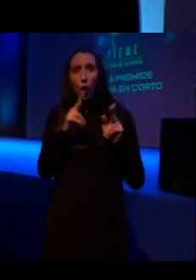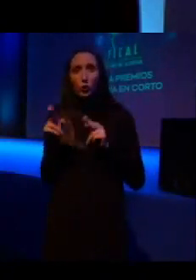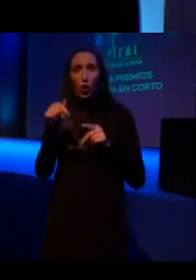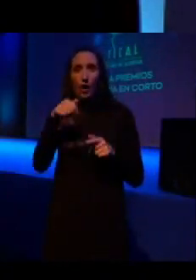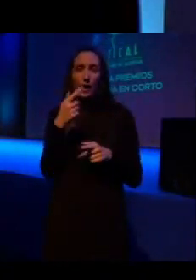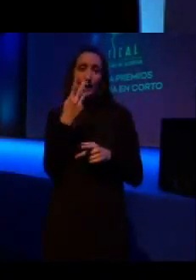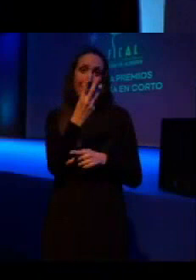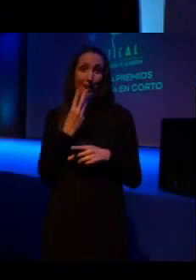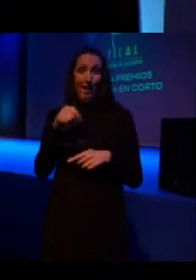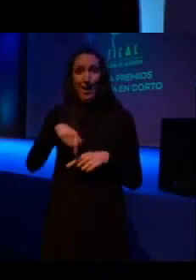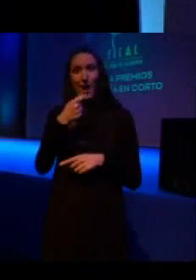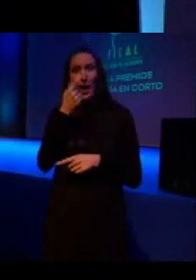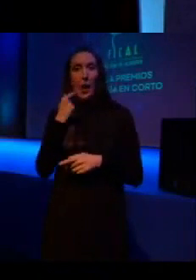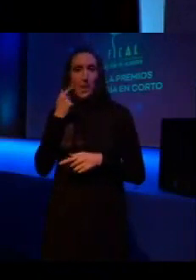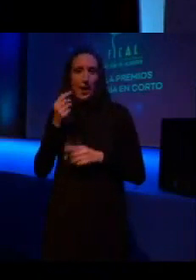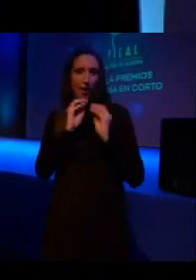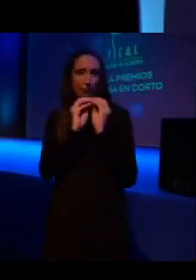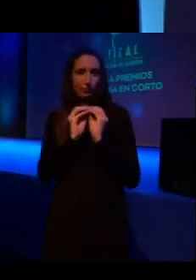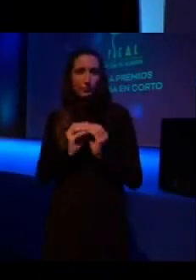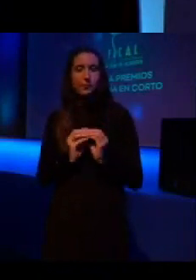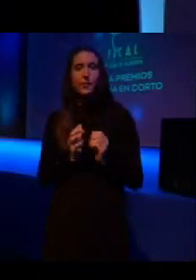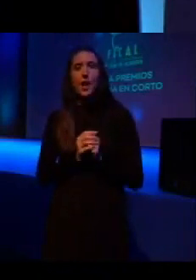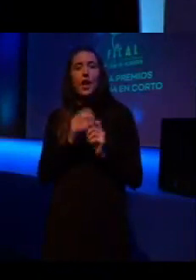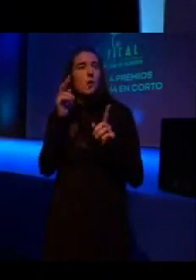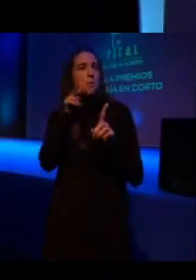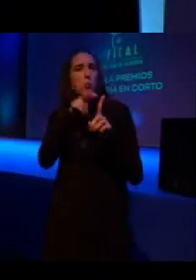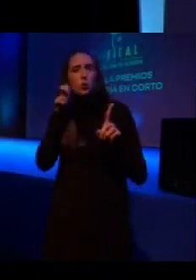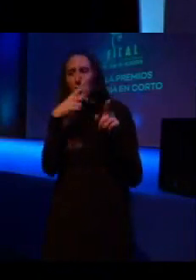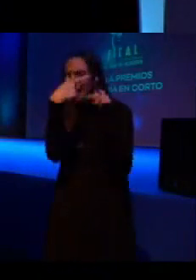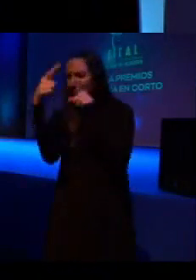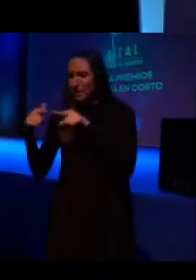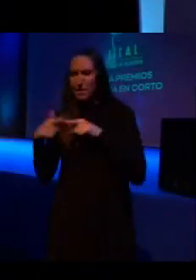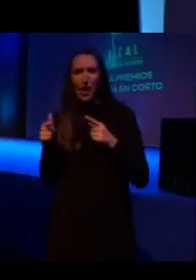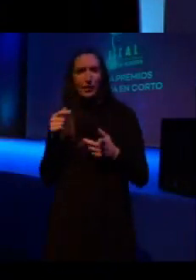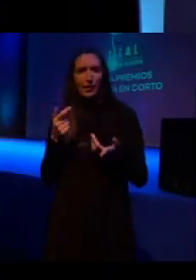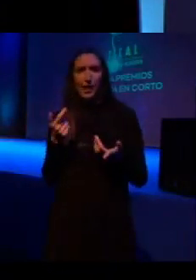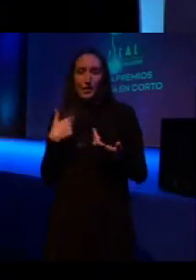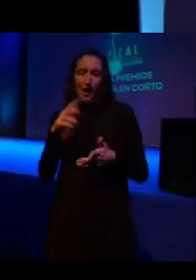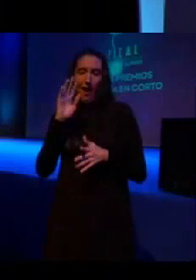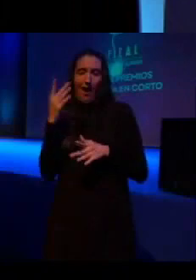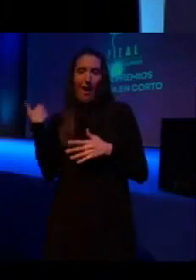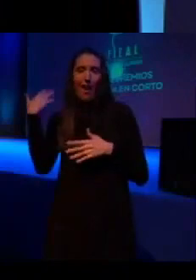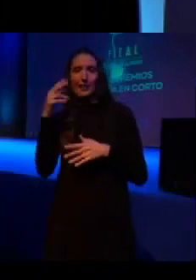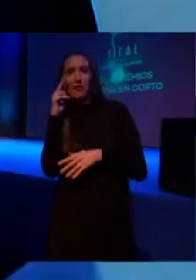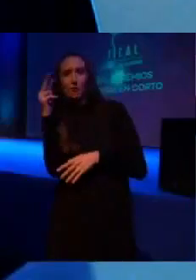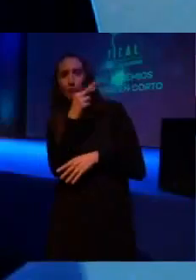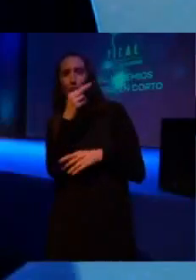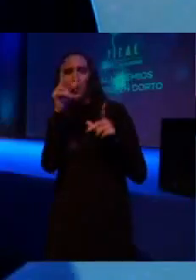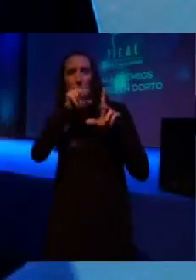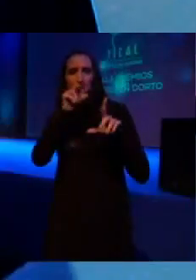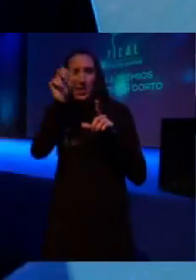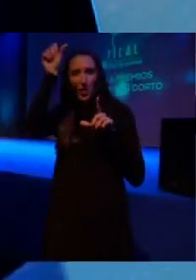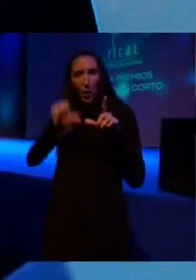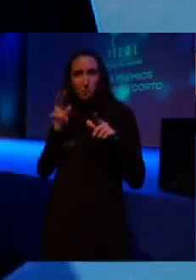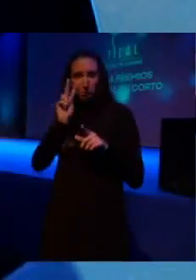de Almería, de producción almeriense, con miradas totalmente diferentes entre sí, lo habéis podido ver en ese vídeo que acabamos